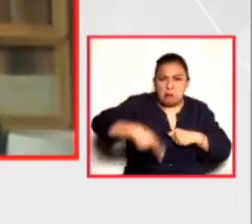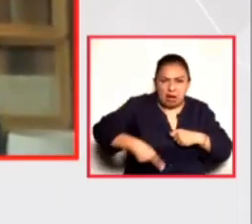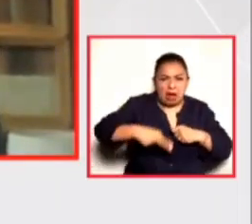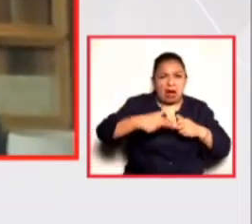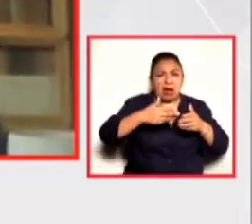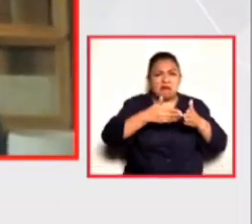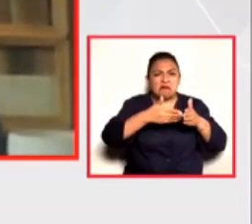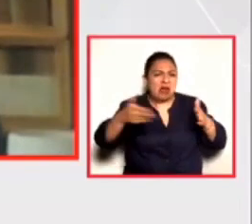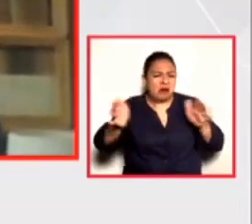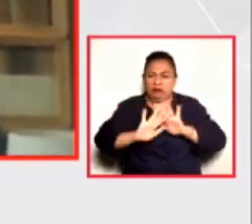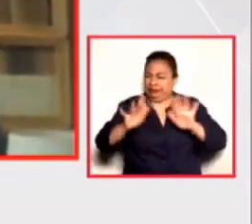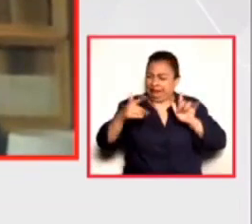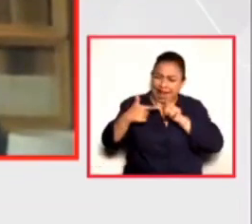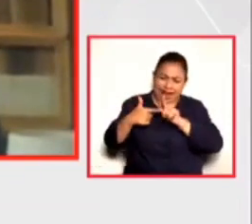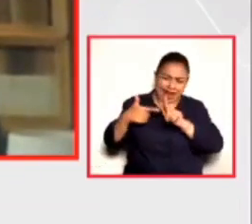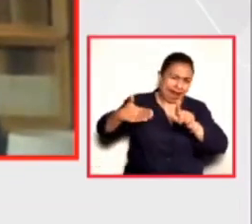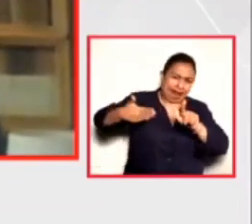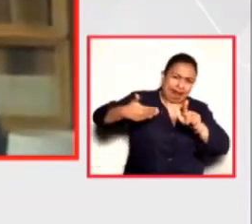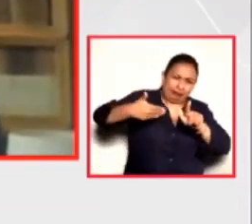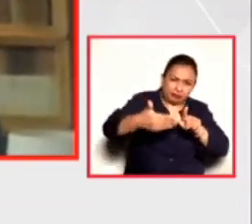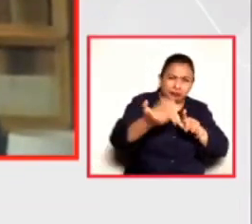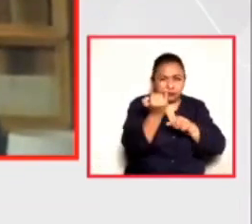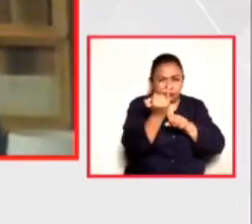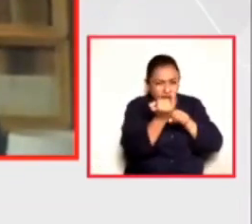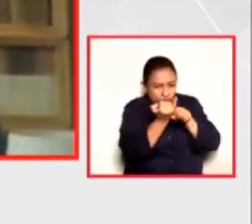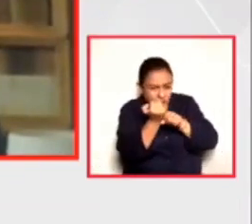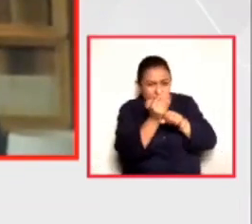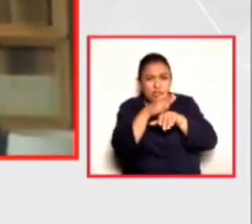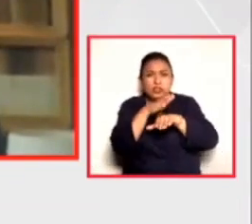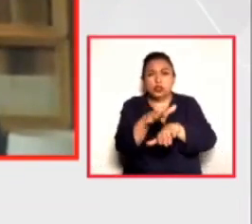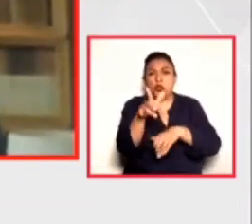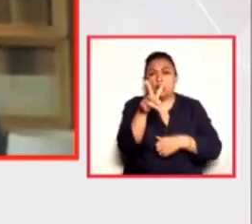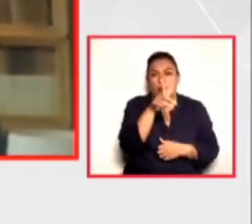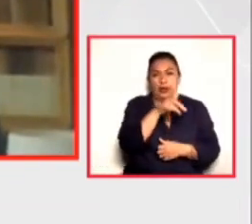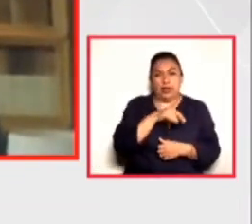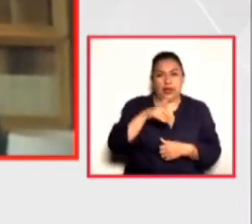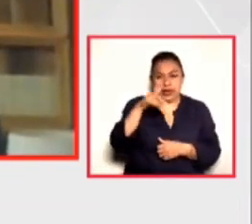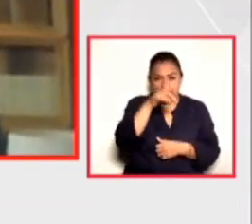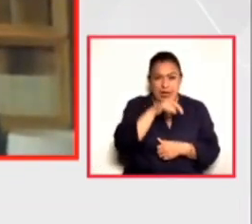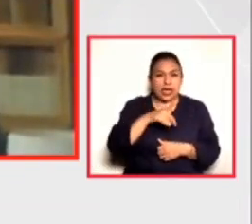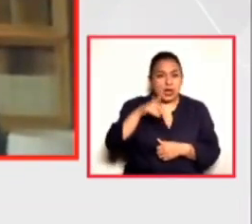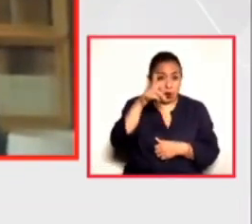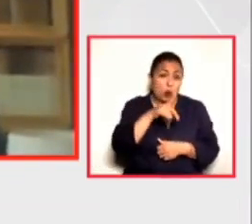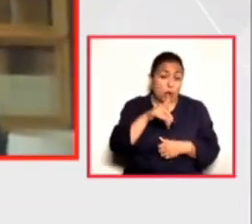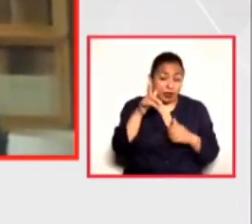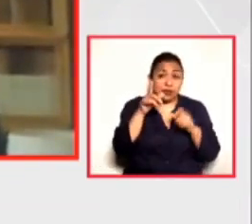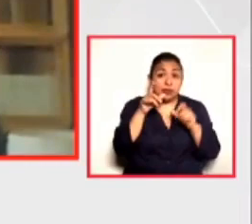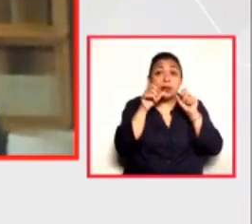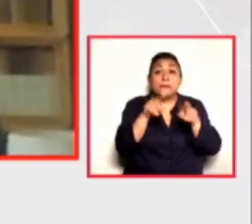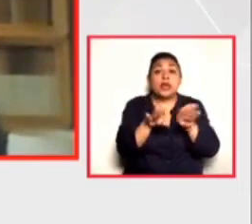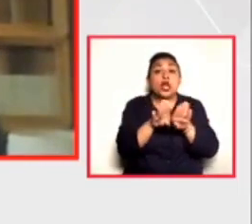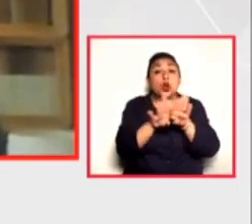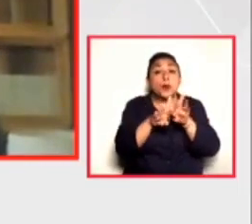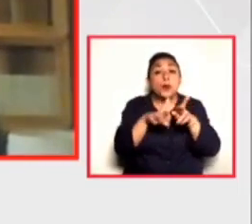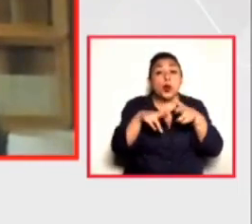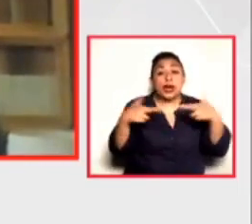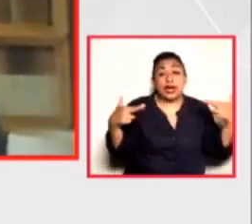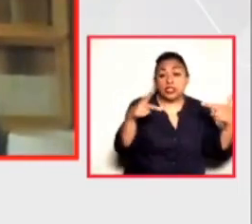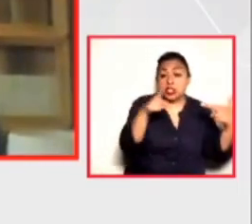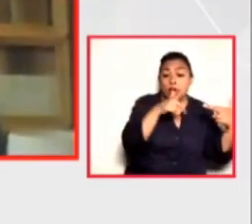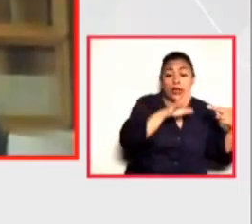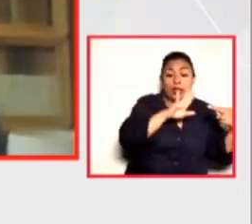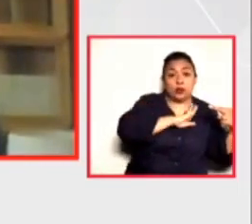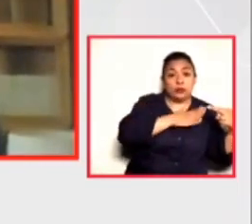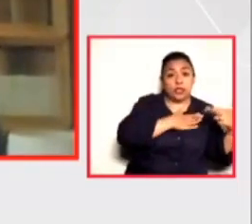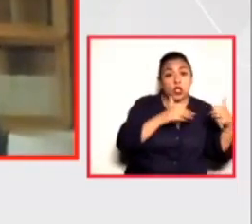en el estudio de la lengua fundamentalmente y también en la relación de la lengua española con las